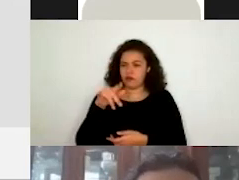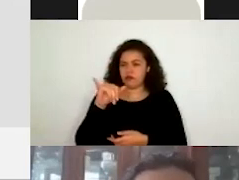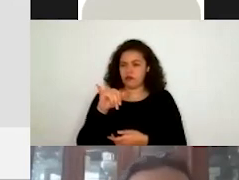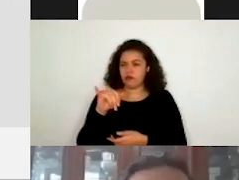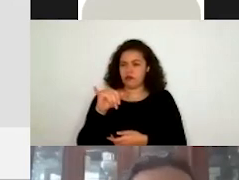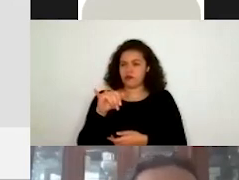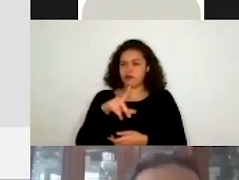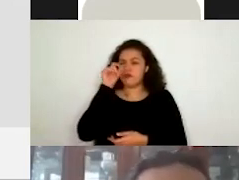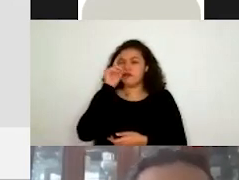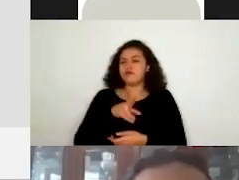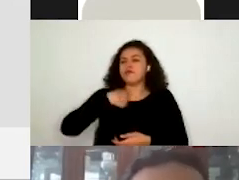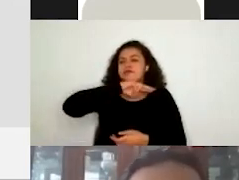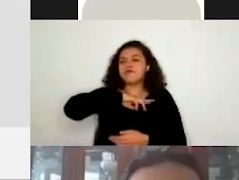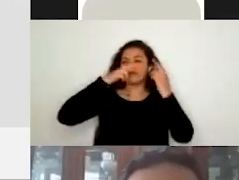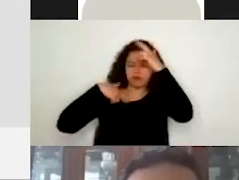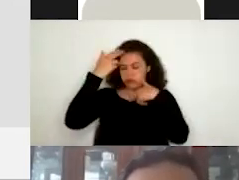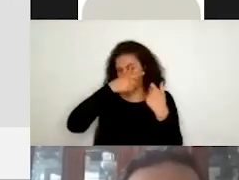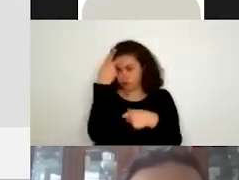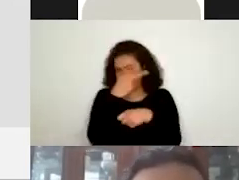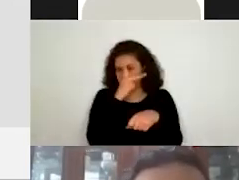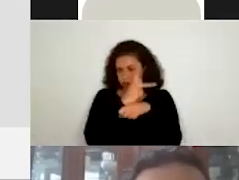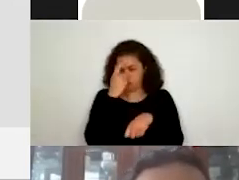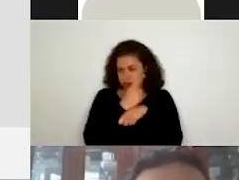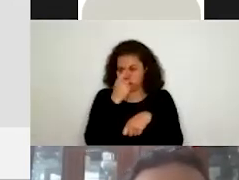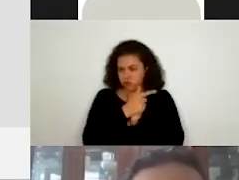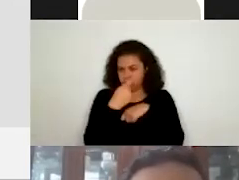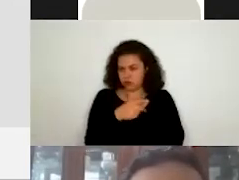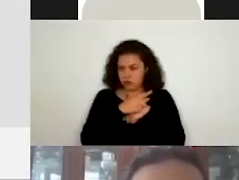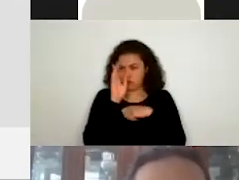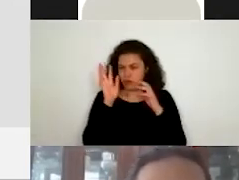Y mencionamos que a través de este análisis se identificarán los riesgos, como ya lo vimos.